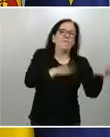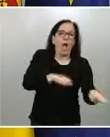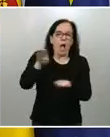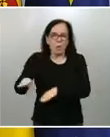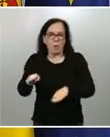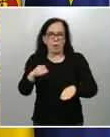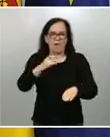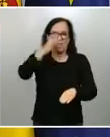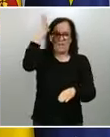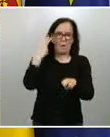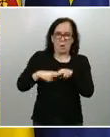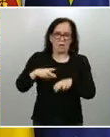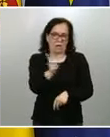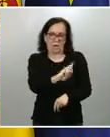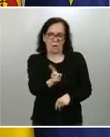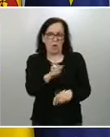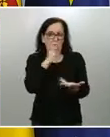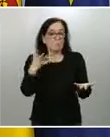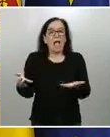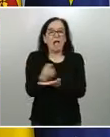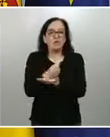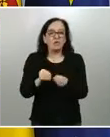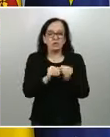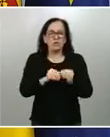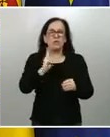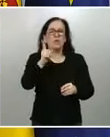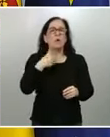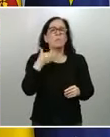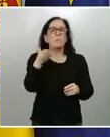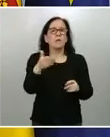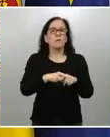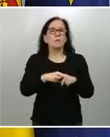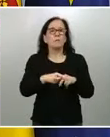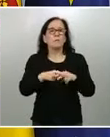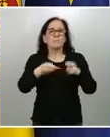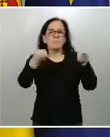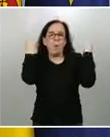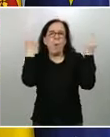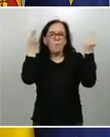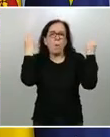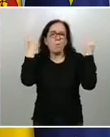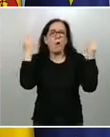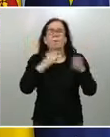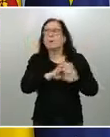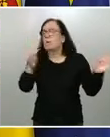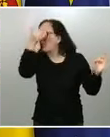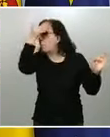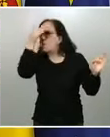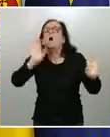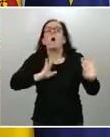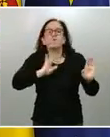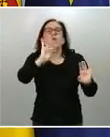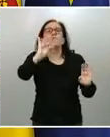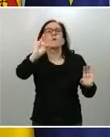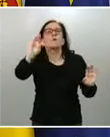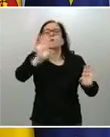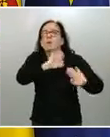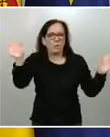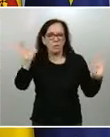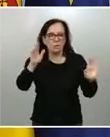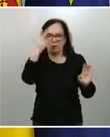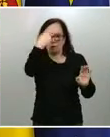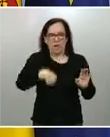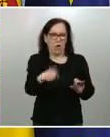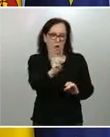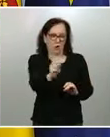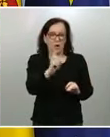por eso no pedimos ni esperamos acatamiento ni un cheque en blanco' tan solo pedimos y esperamos que el